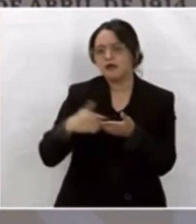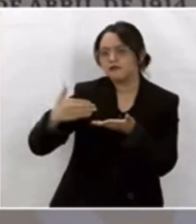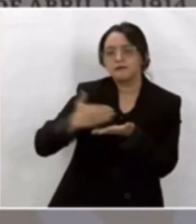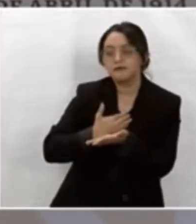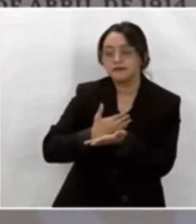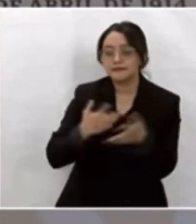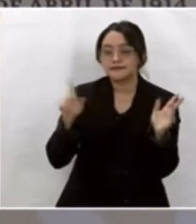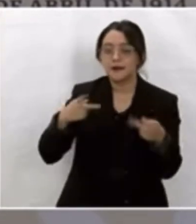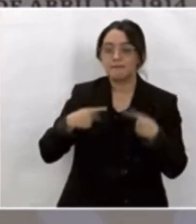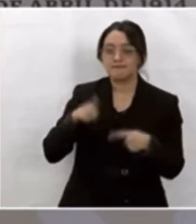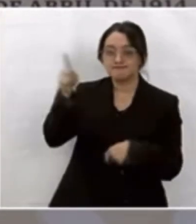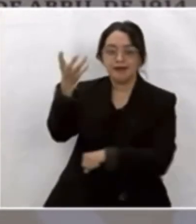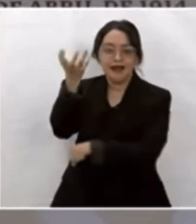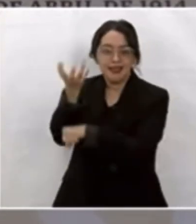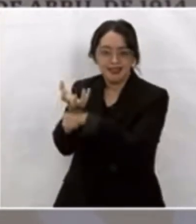estadounidenses